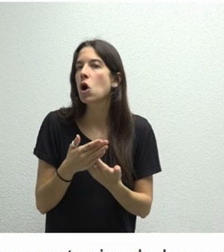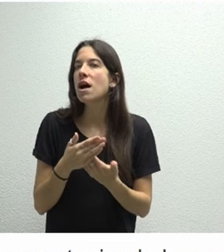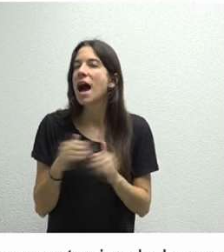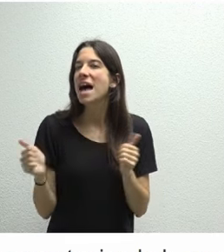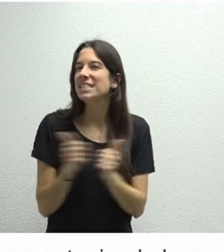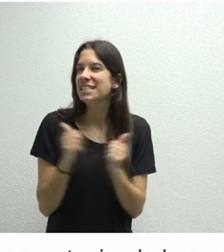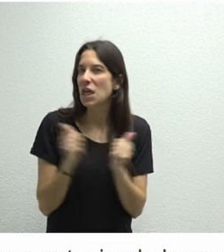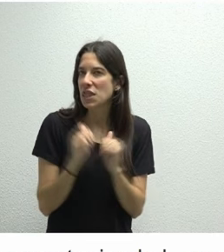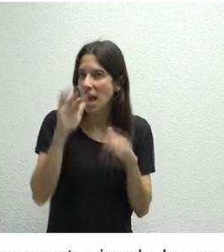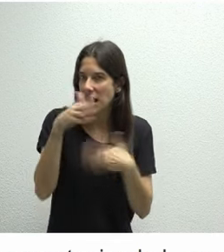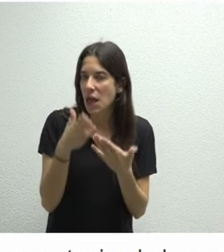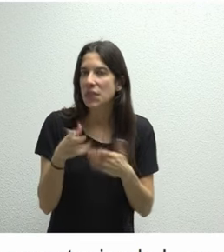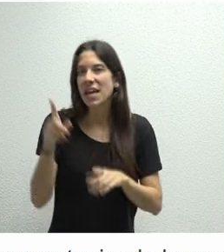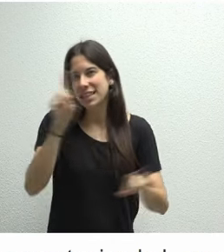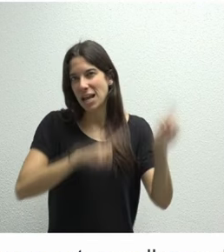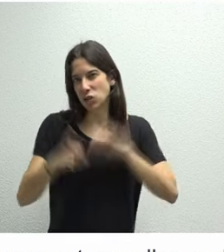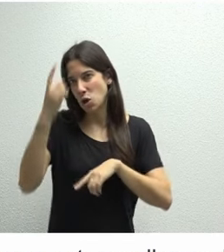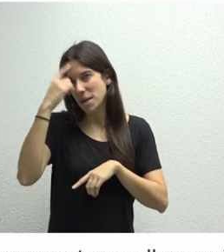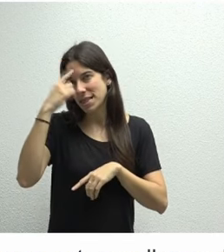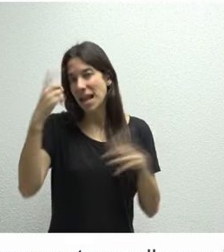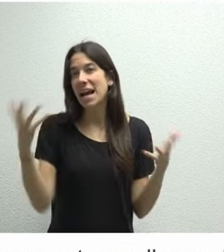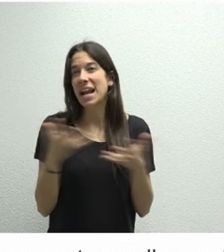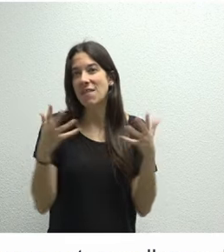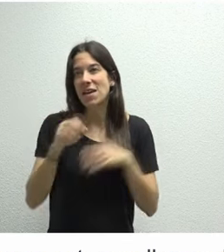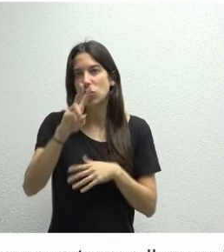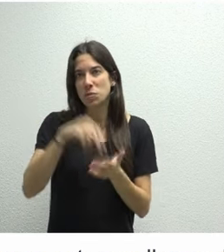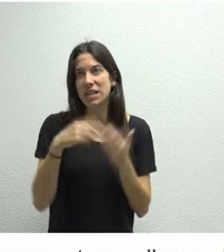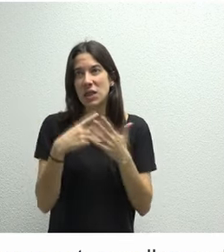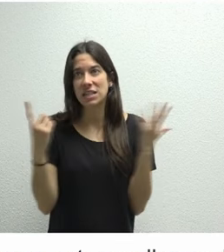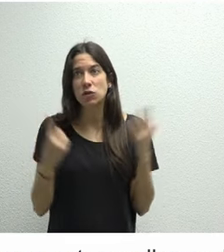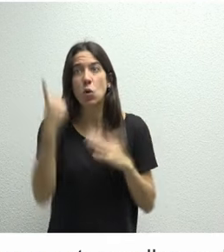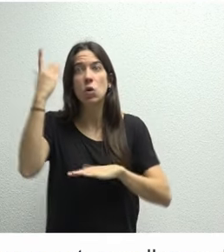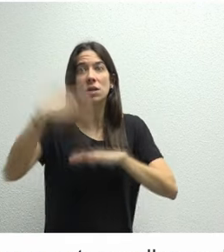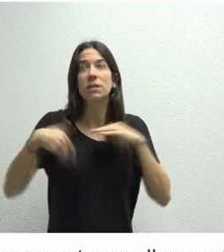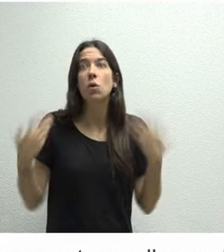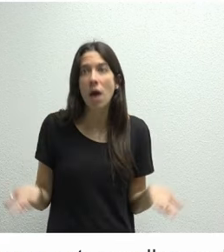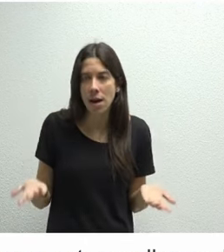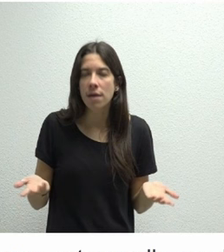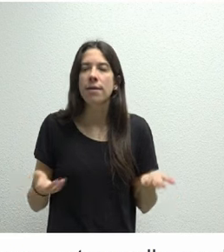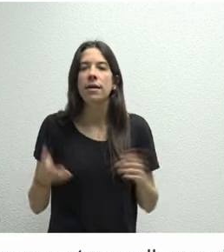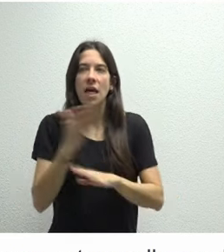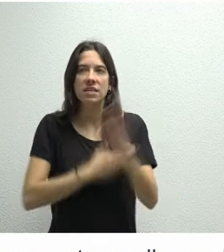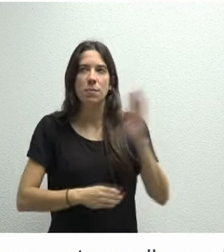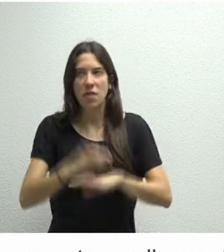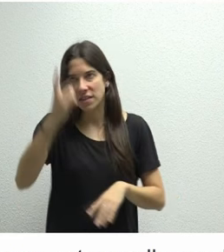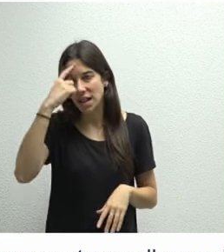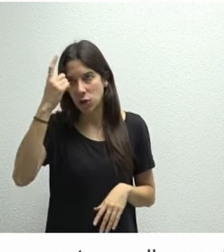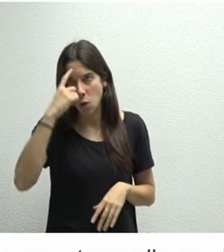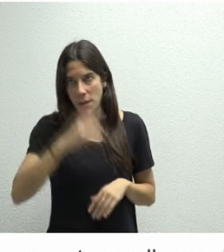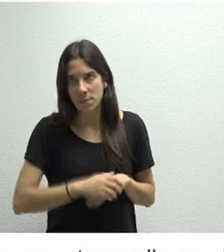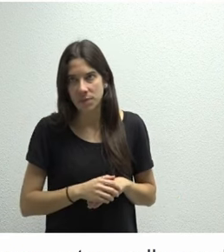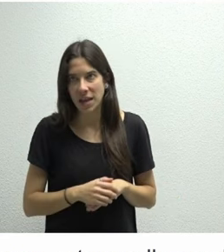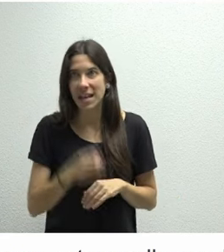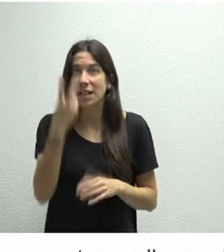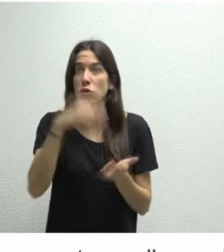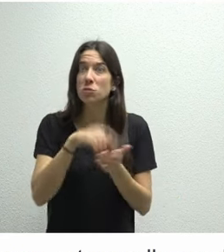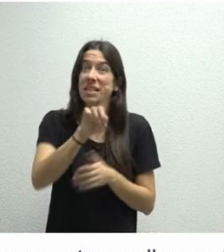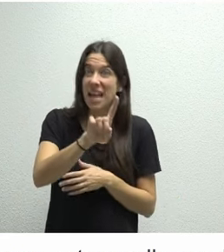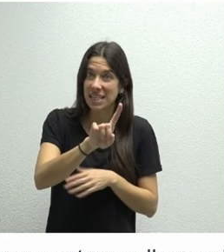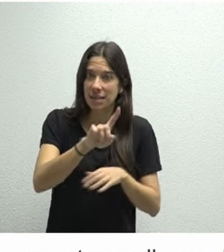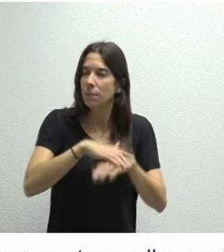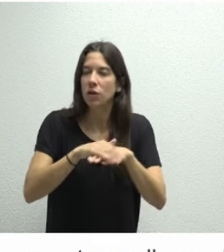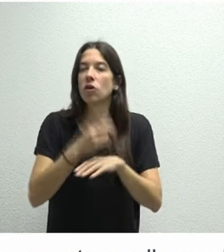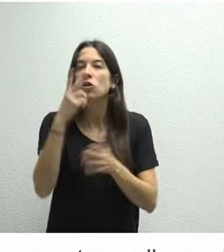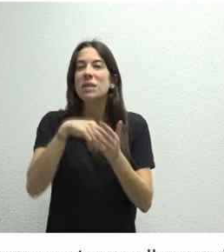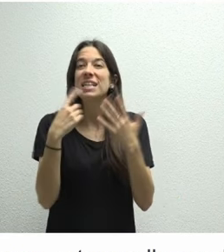grave de 2006 eh uno de los límites marginales era la discapacidad intelectual en el del 2020 ya